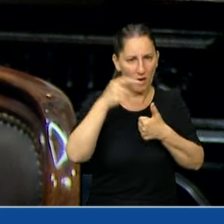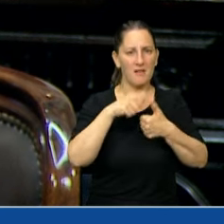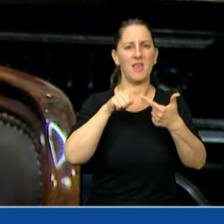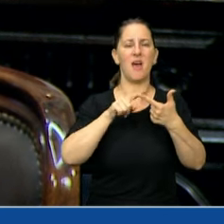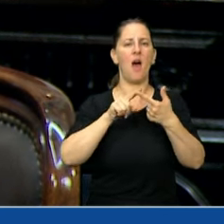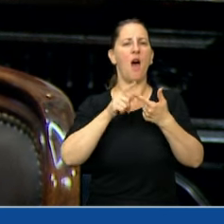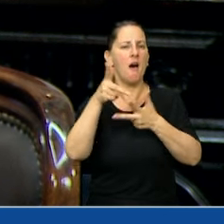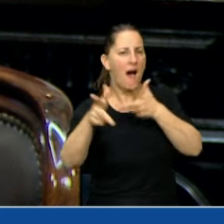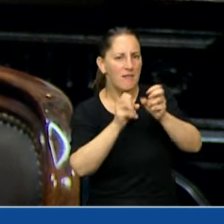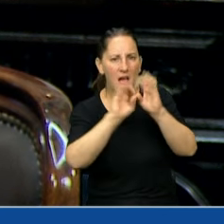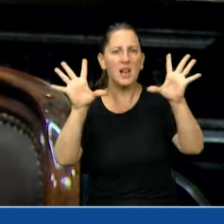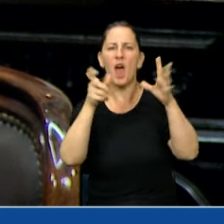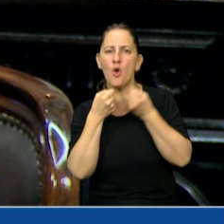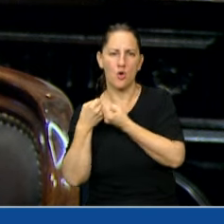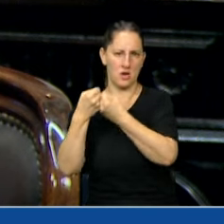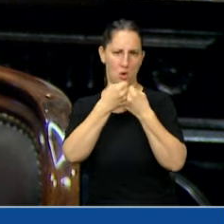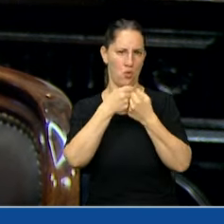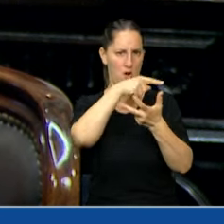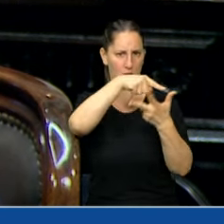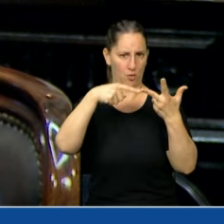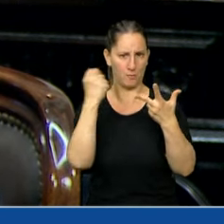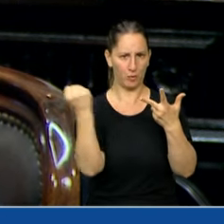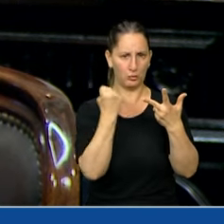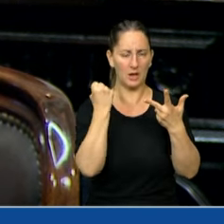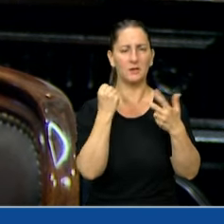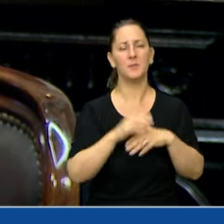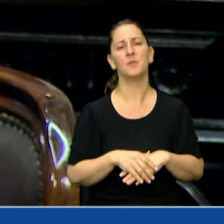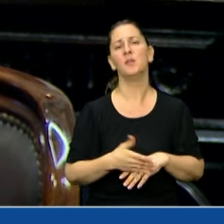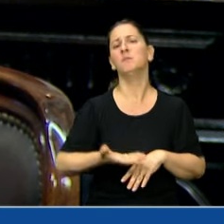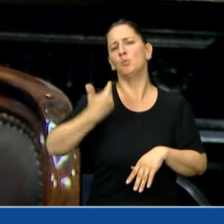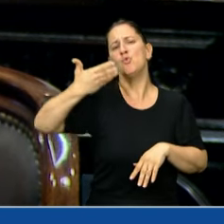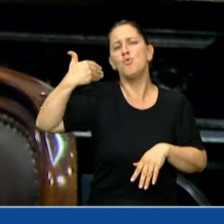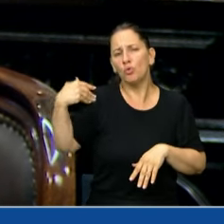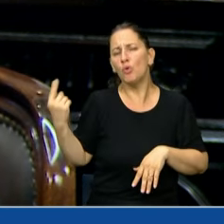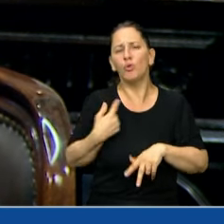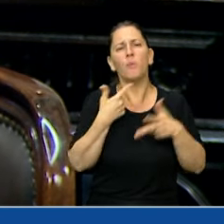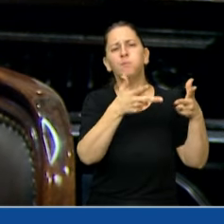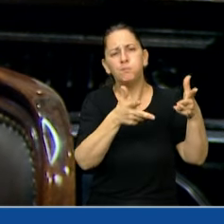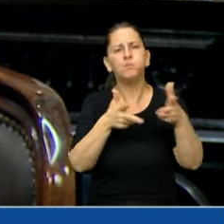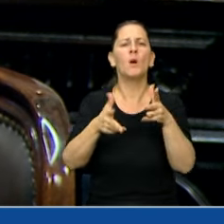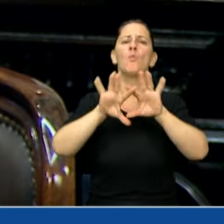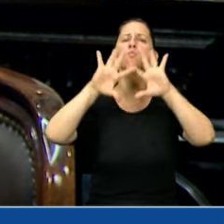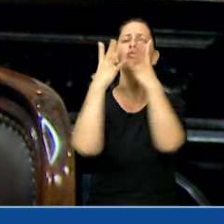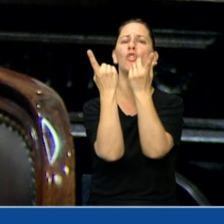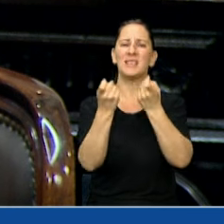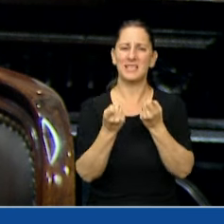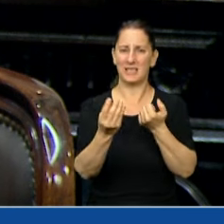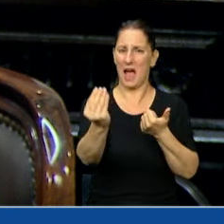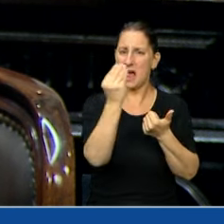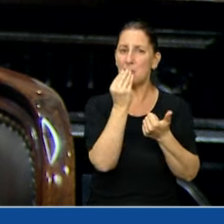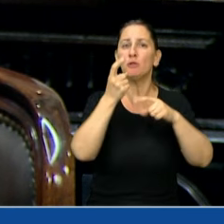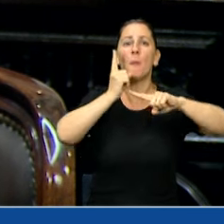transparencia y el consenso hace tiempo que venos diend mundo requiere alimentos y